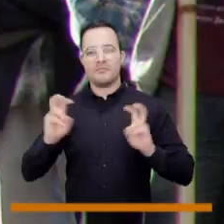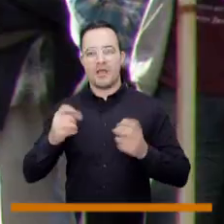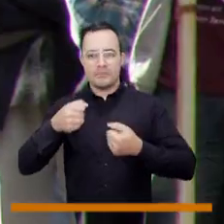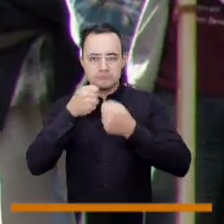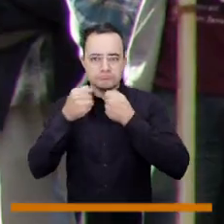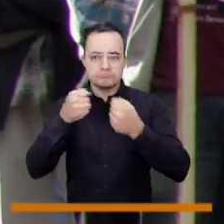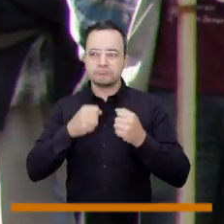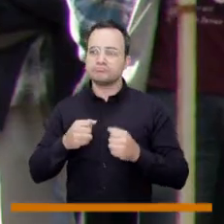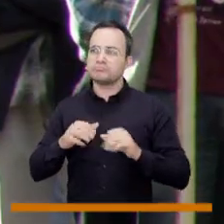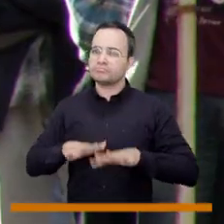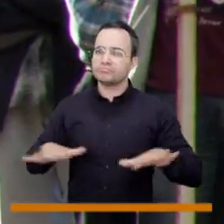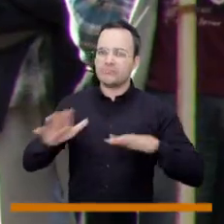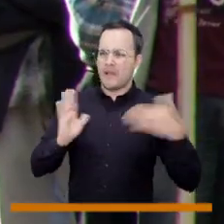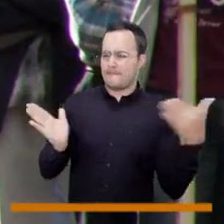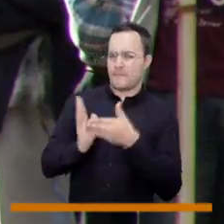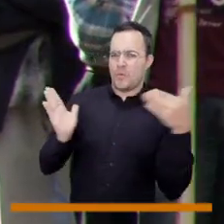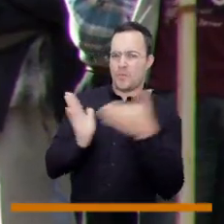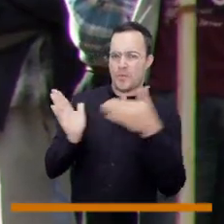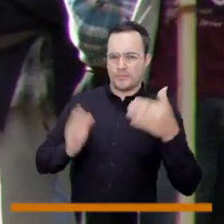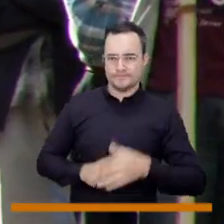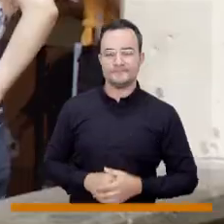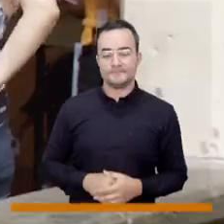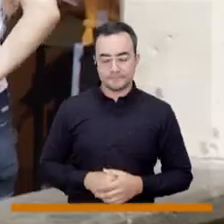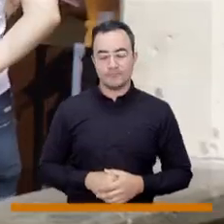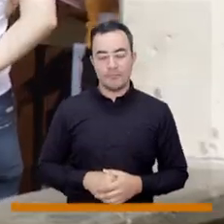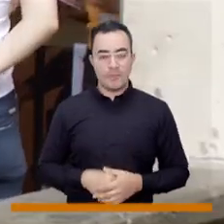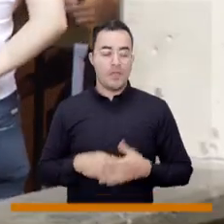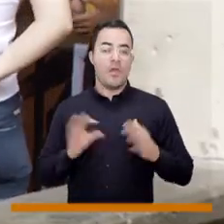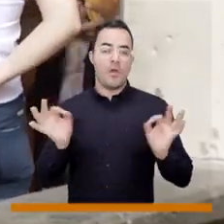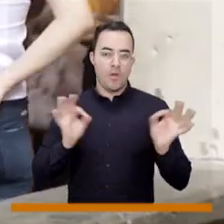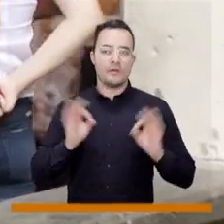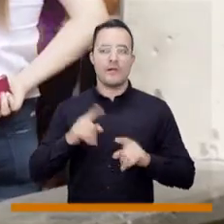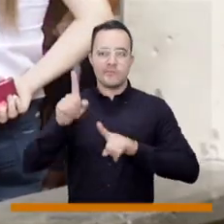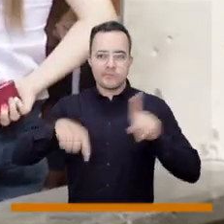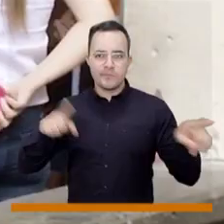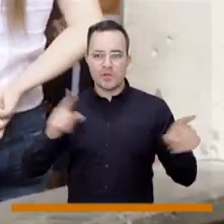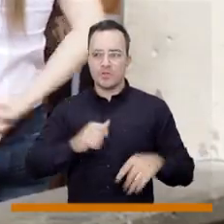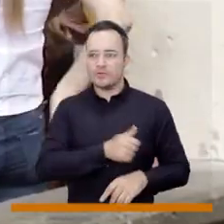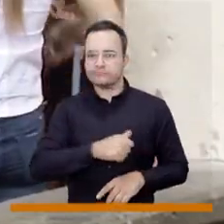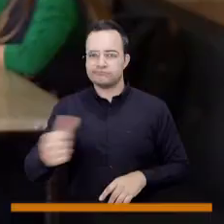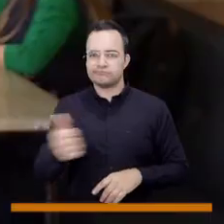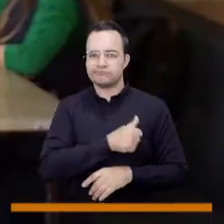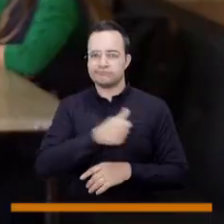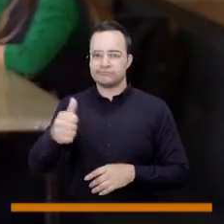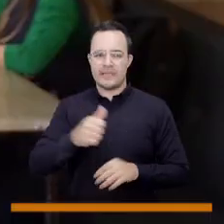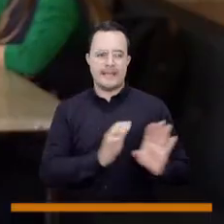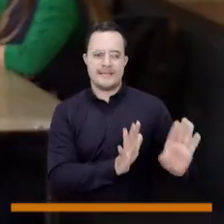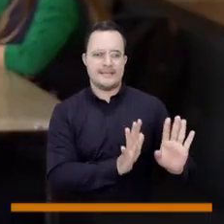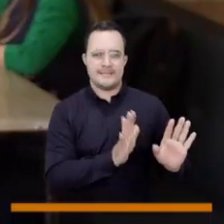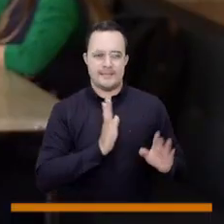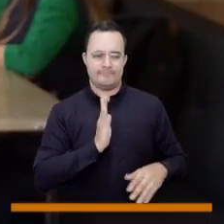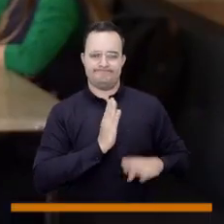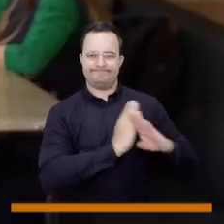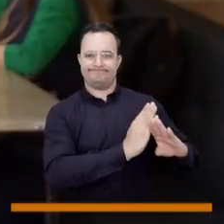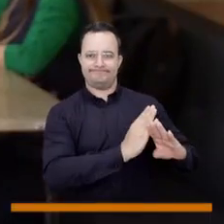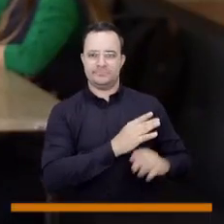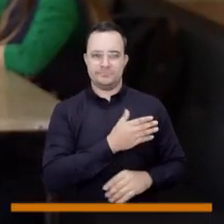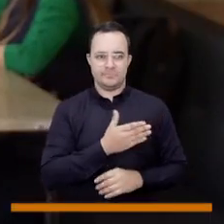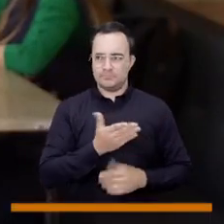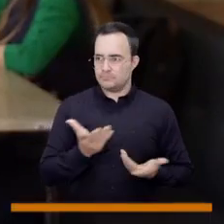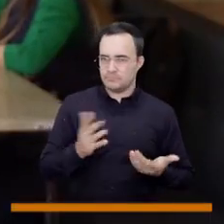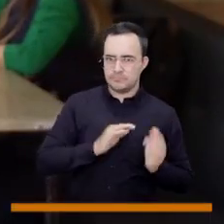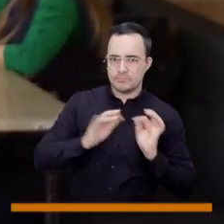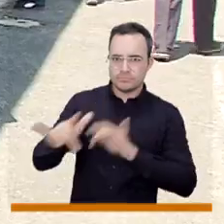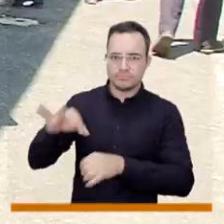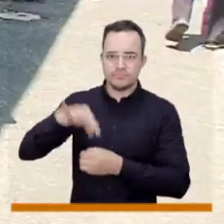prensa y por ejemplo el problema de destazamiento de las personas para que no puedan votar Marta ustedes presentaron hace